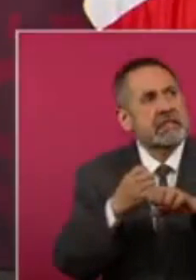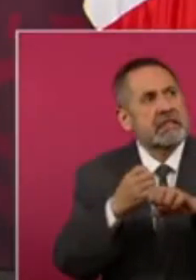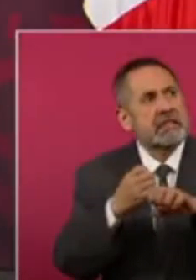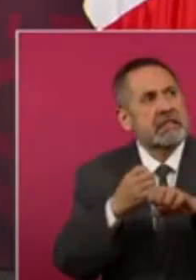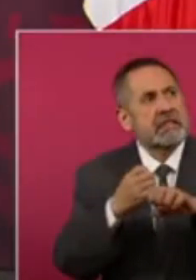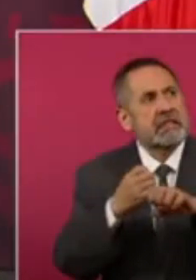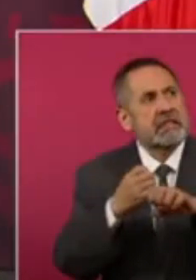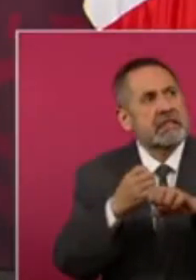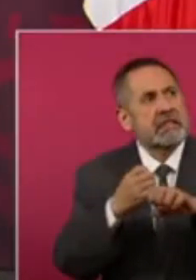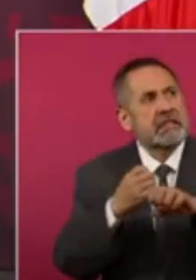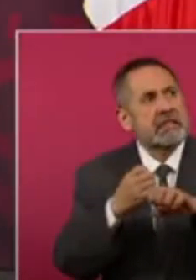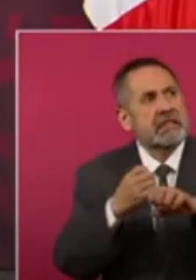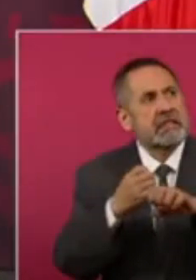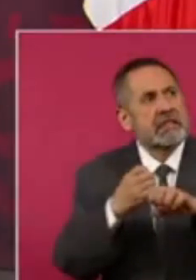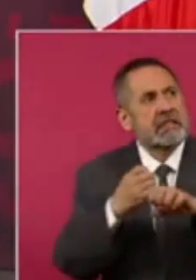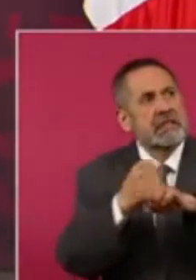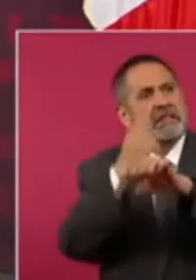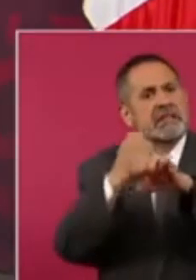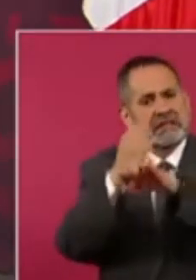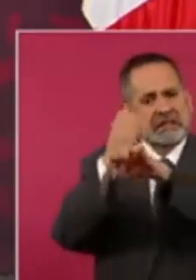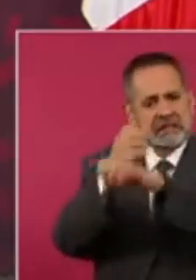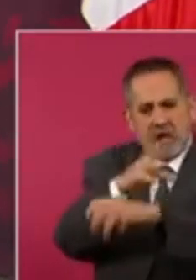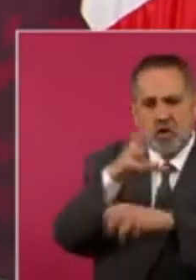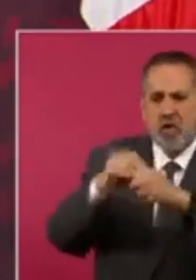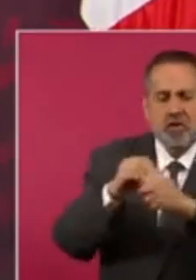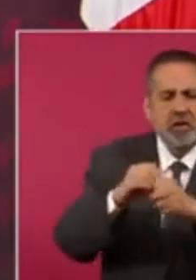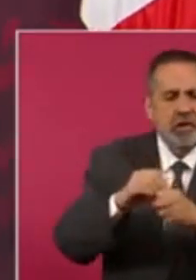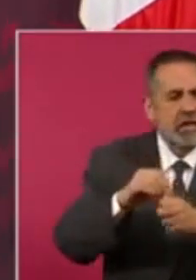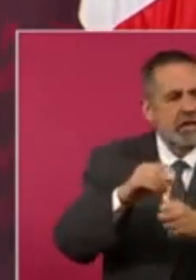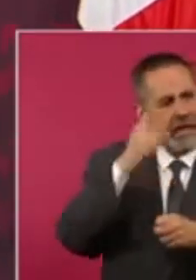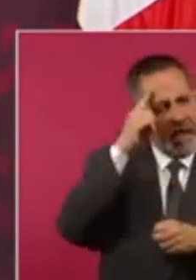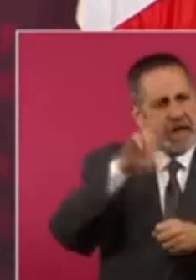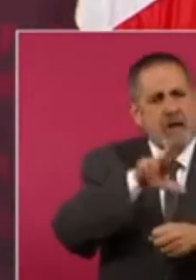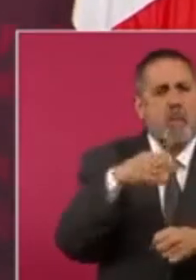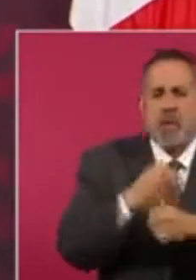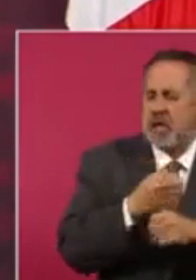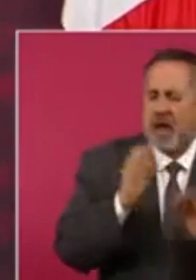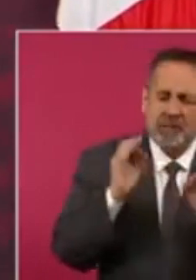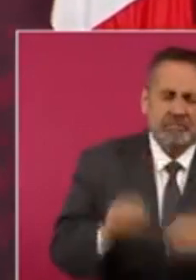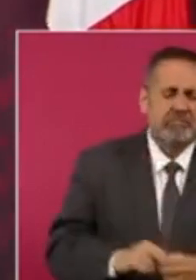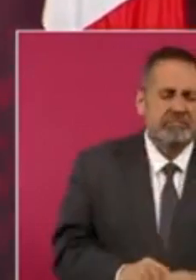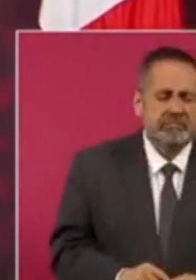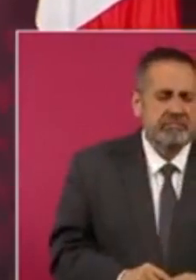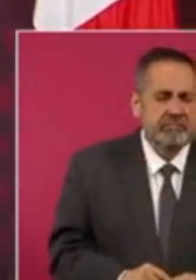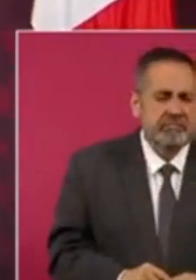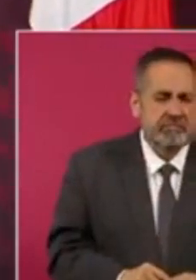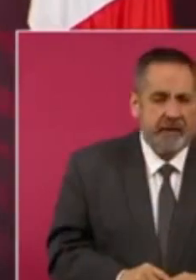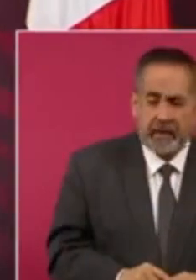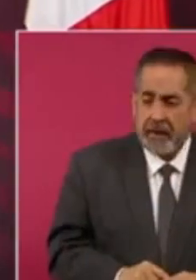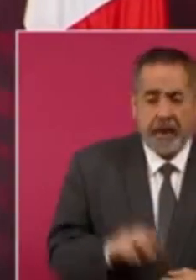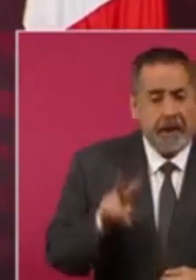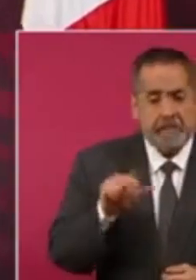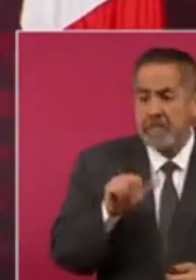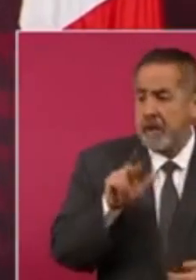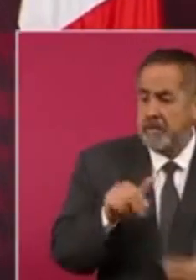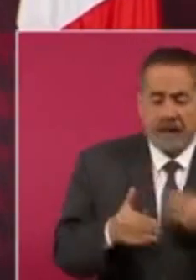Manuel López Obrador República vamos avanzando